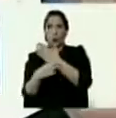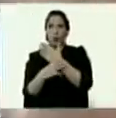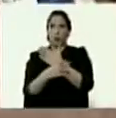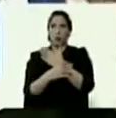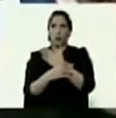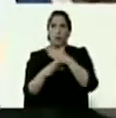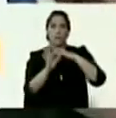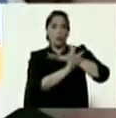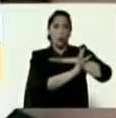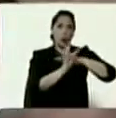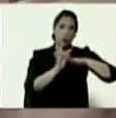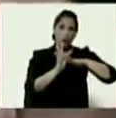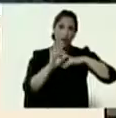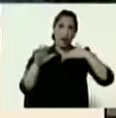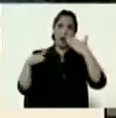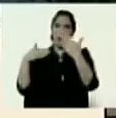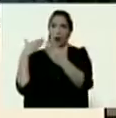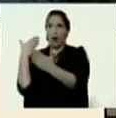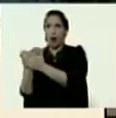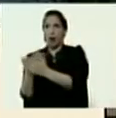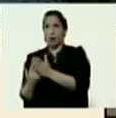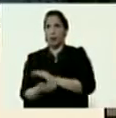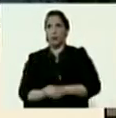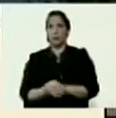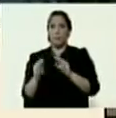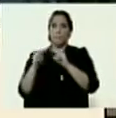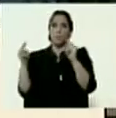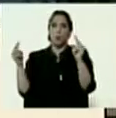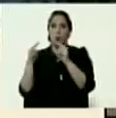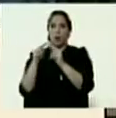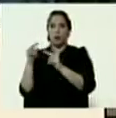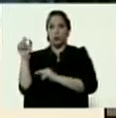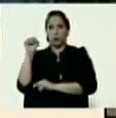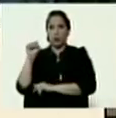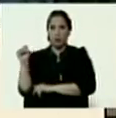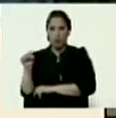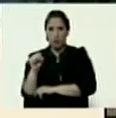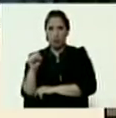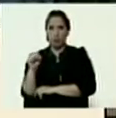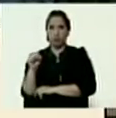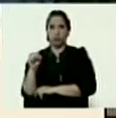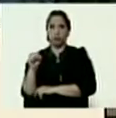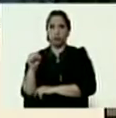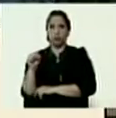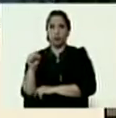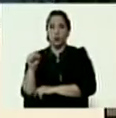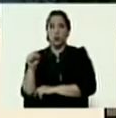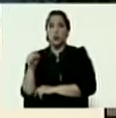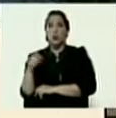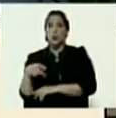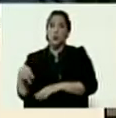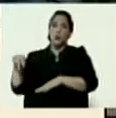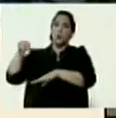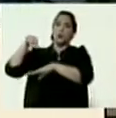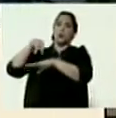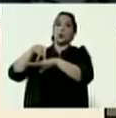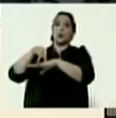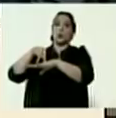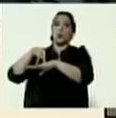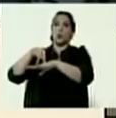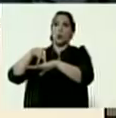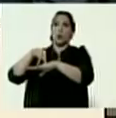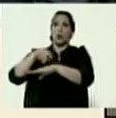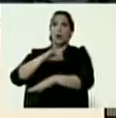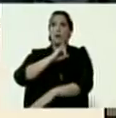la frontera hasta Puerto Santander, donde abordaría el helicóptero del presidente Duque para dirigirse a